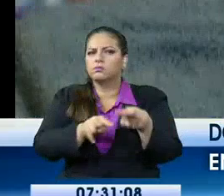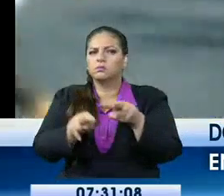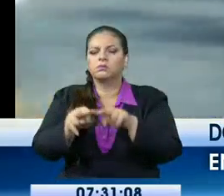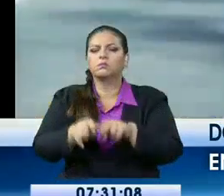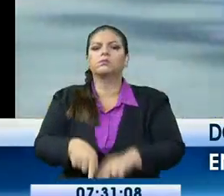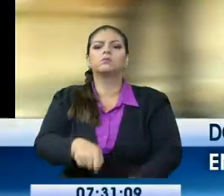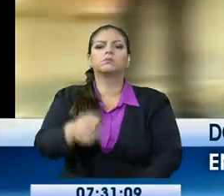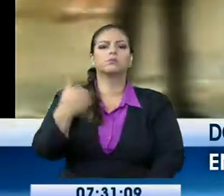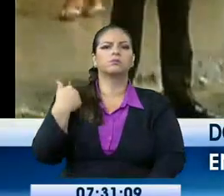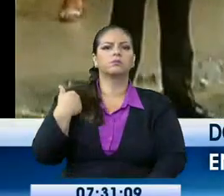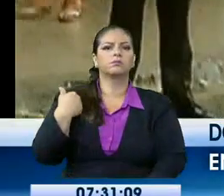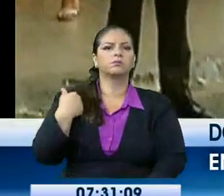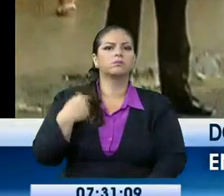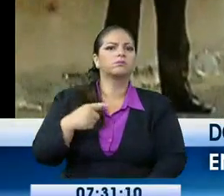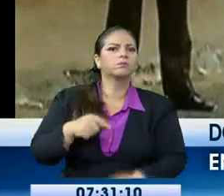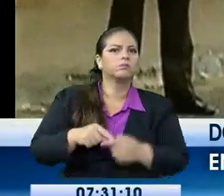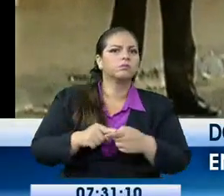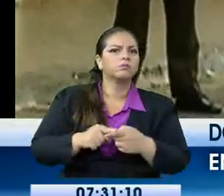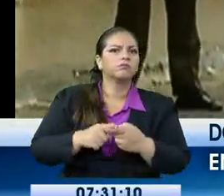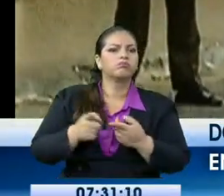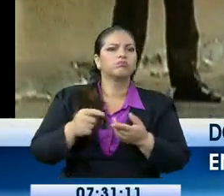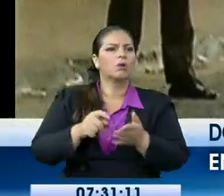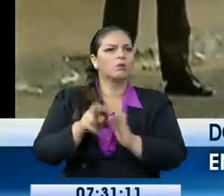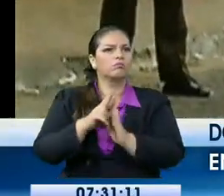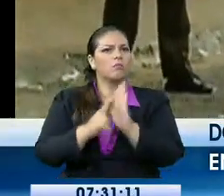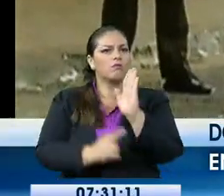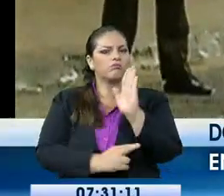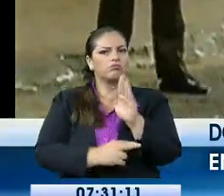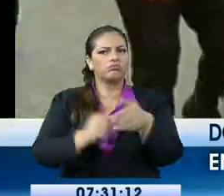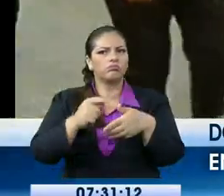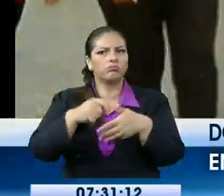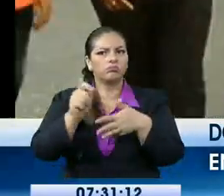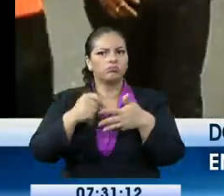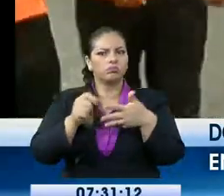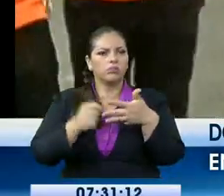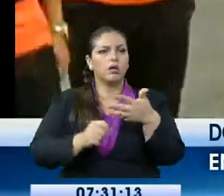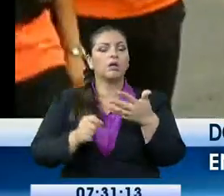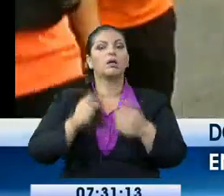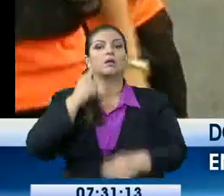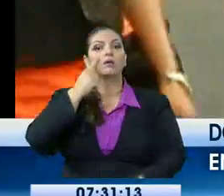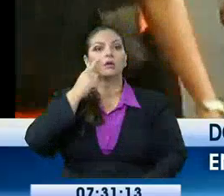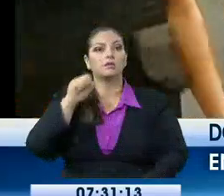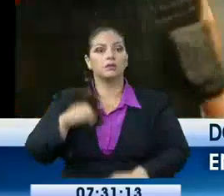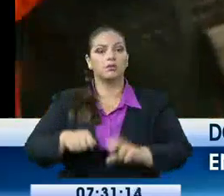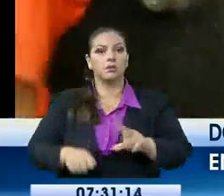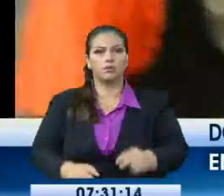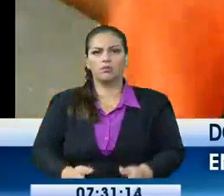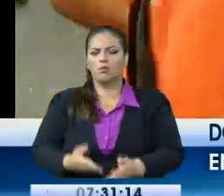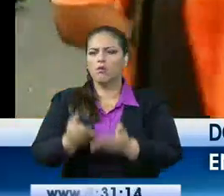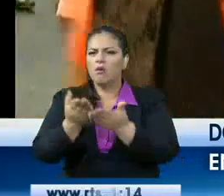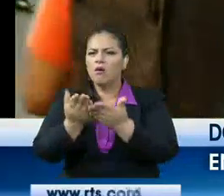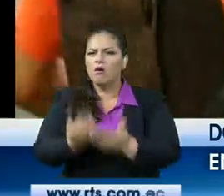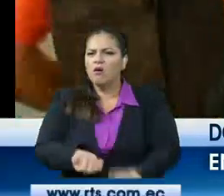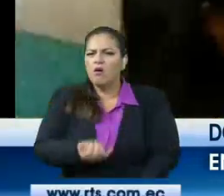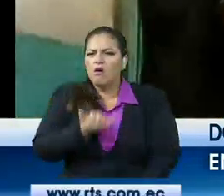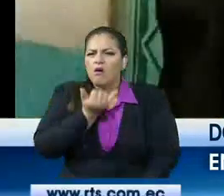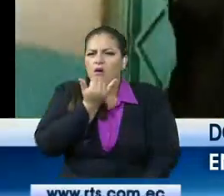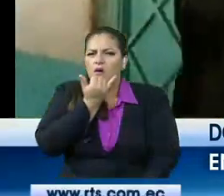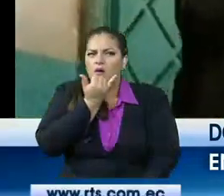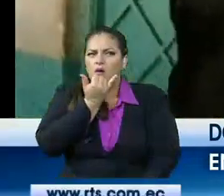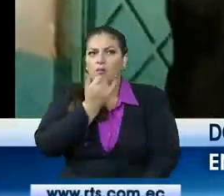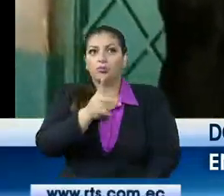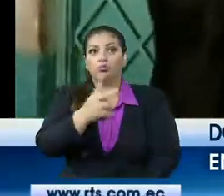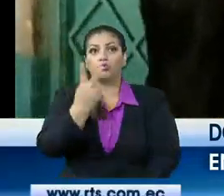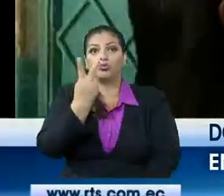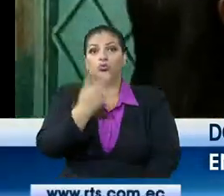para funcionar en el lugar. De ahí que pocos minutos habían transcurrido y ya se conocía de dos irregularidades en dos locales, los cuales